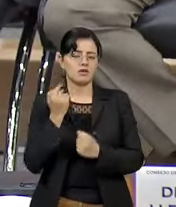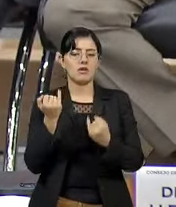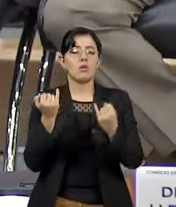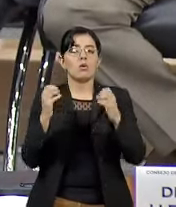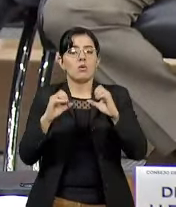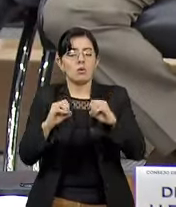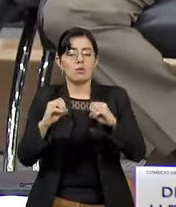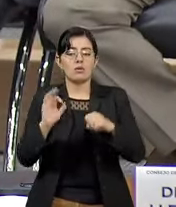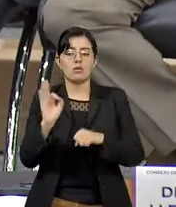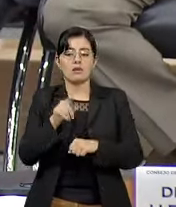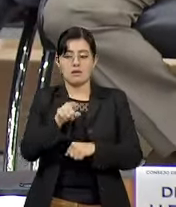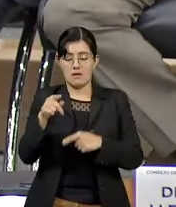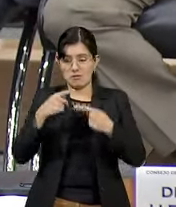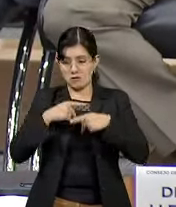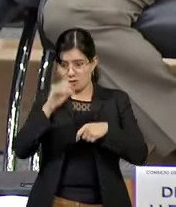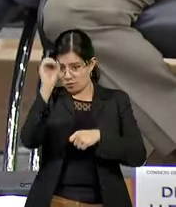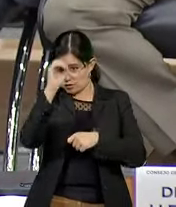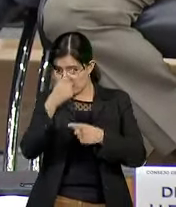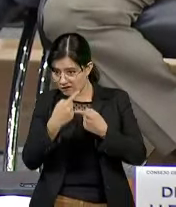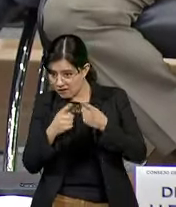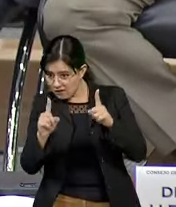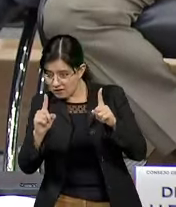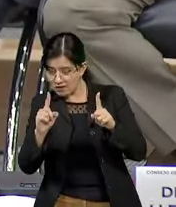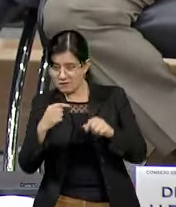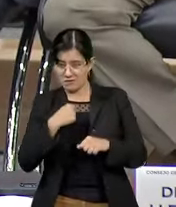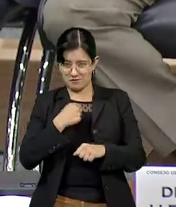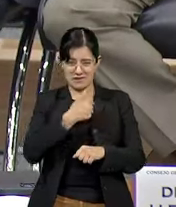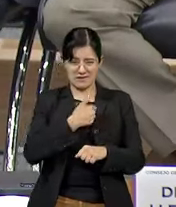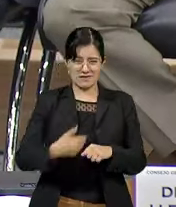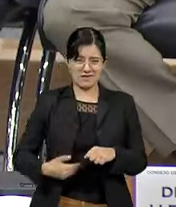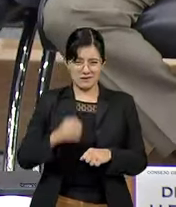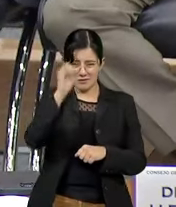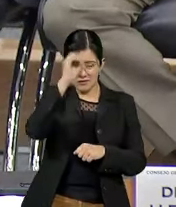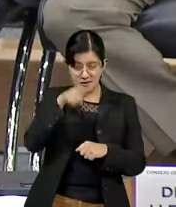aquel que no piense como ustedes o que no piense como el